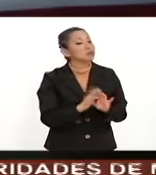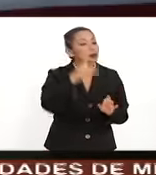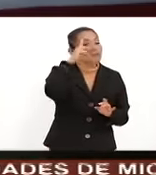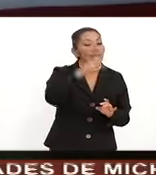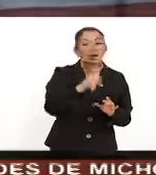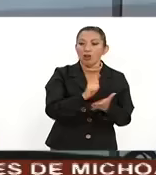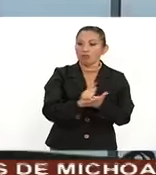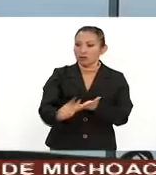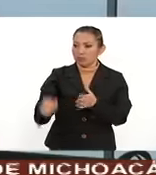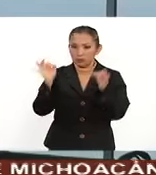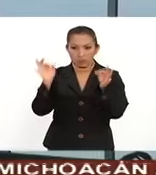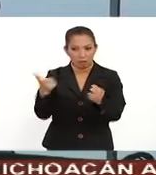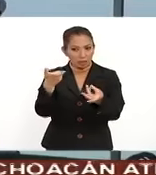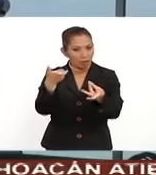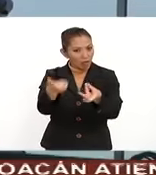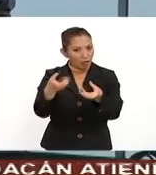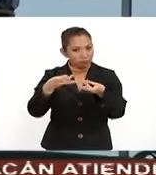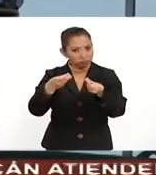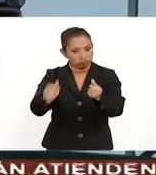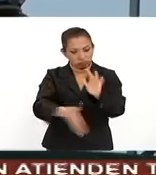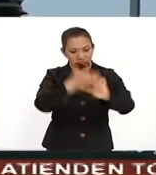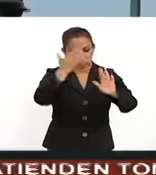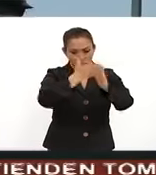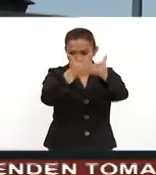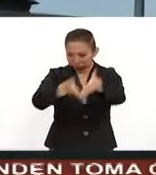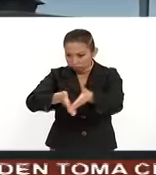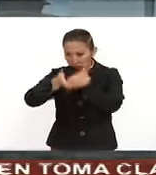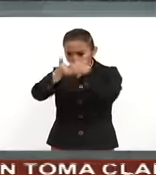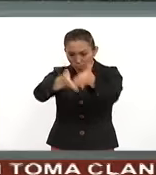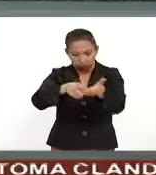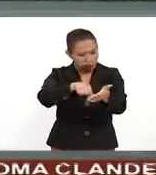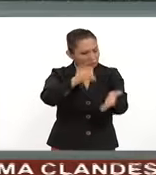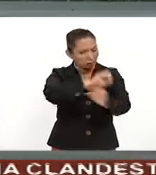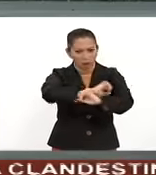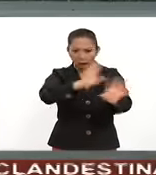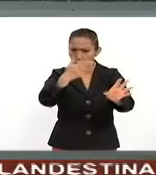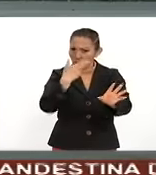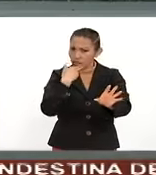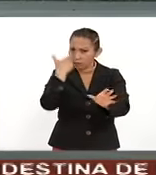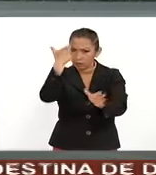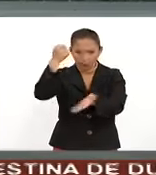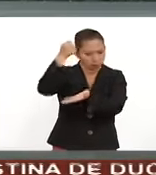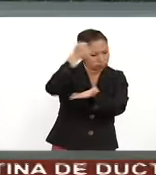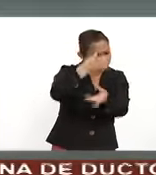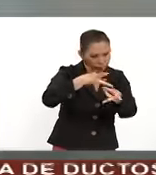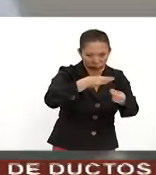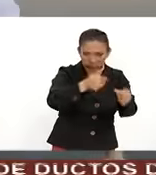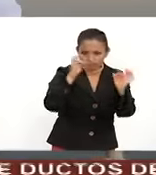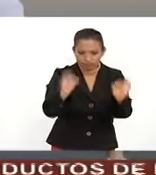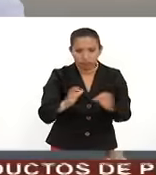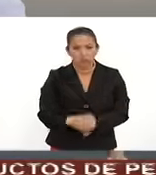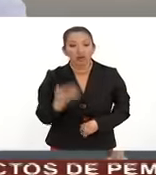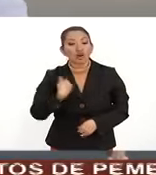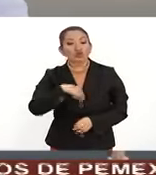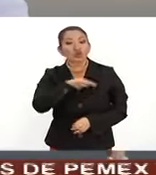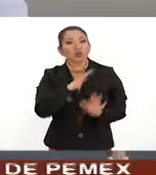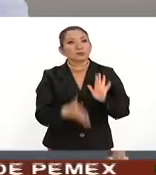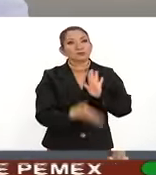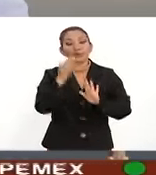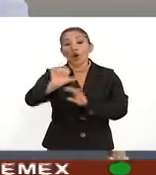con transparencia, por lo que la construcción de los buques dejan en claro el buen uso de los recursos públicos. Hemos